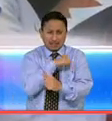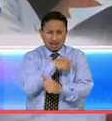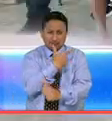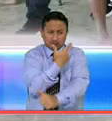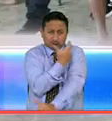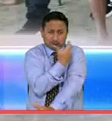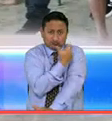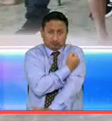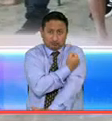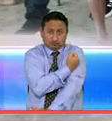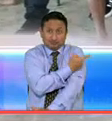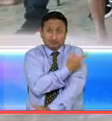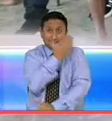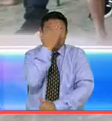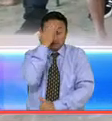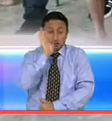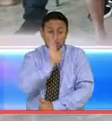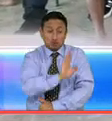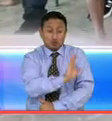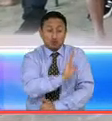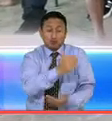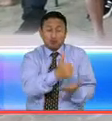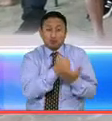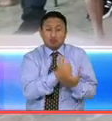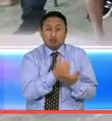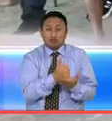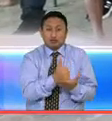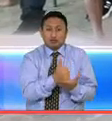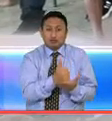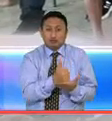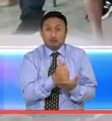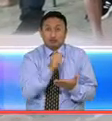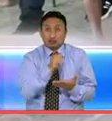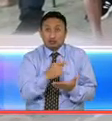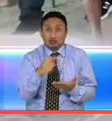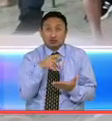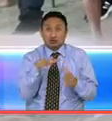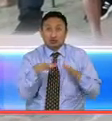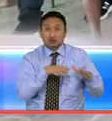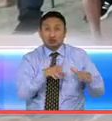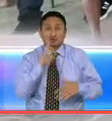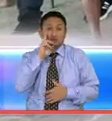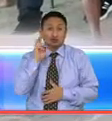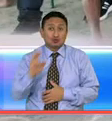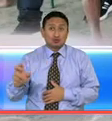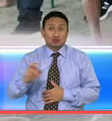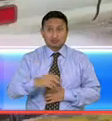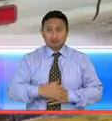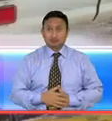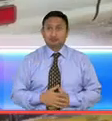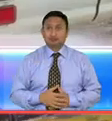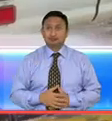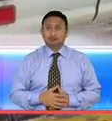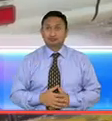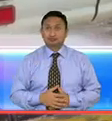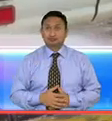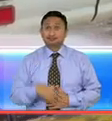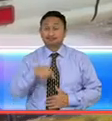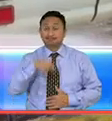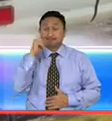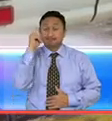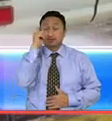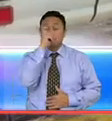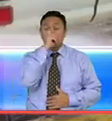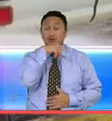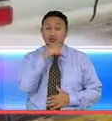pinchazo. Saben que es en beneficio de todos, más aún cuando se desarrollan las actividades turísticas en estas zonas, haciendo difícil controlar